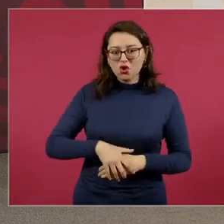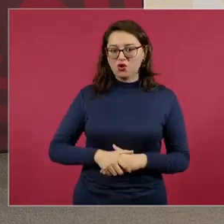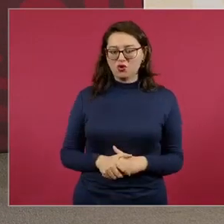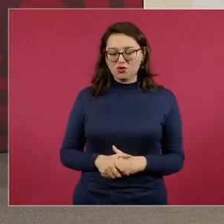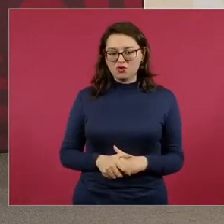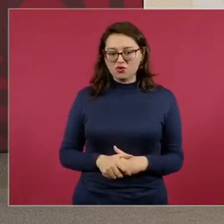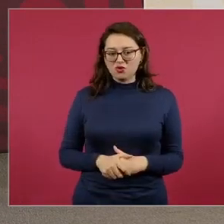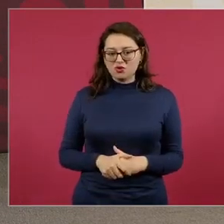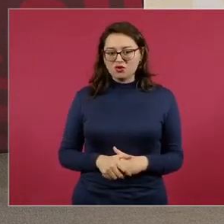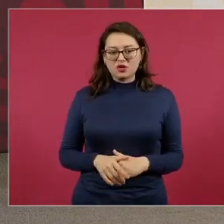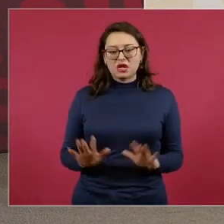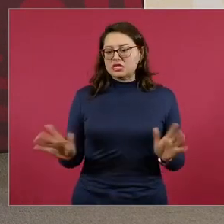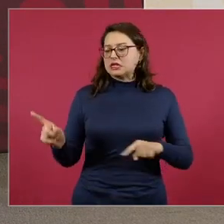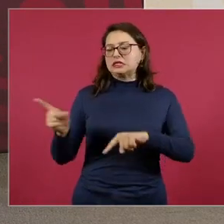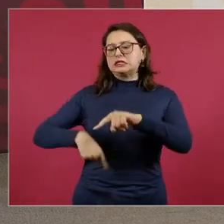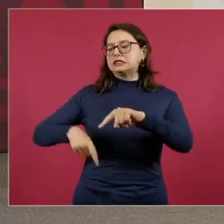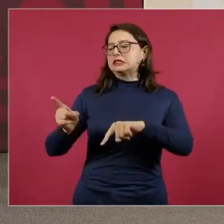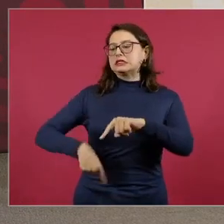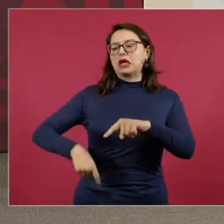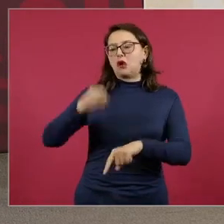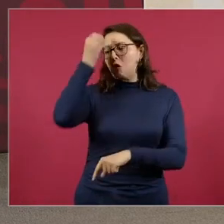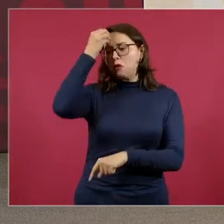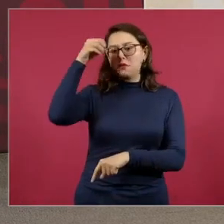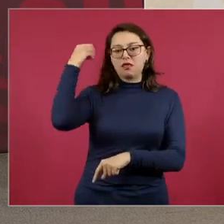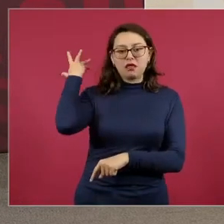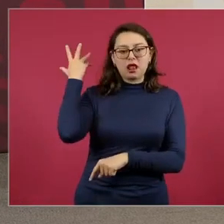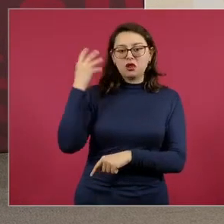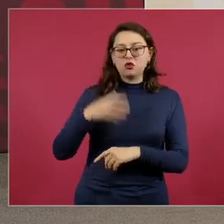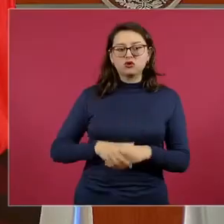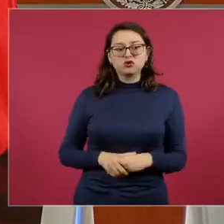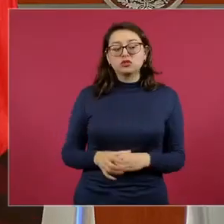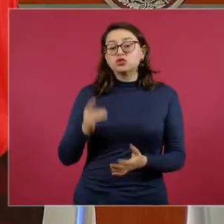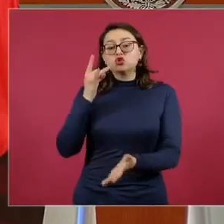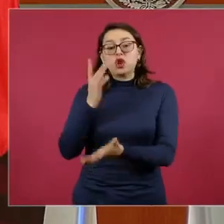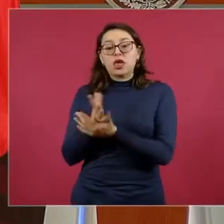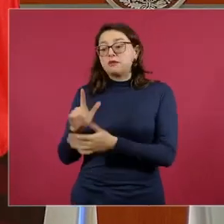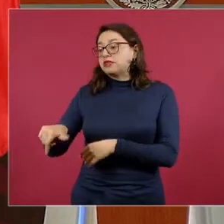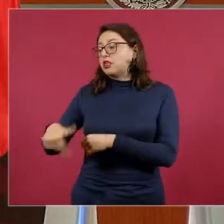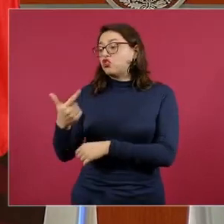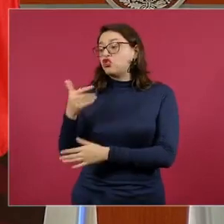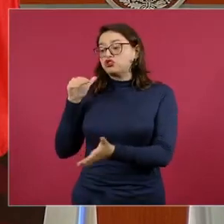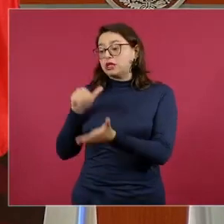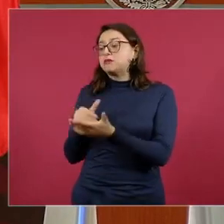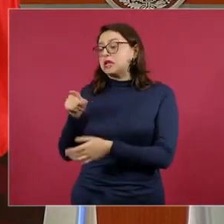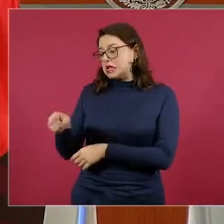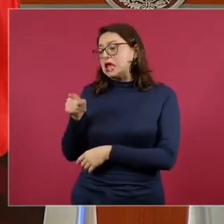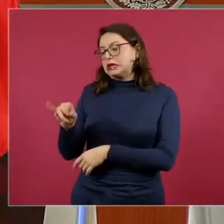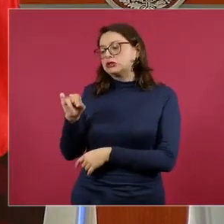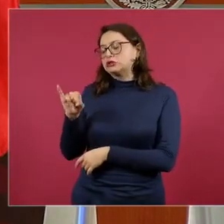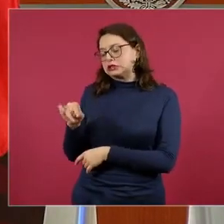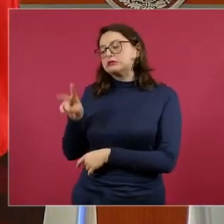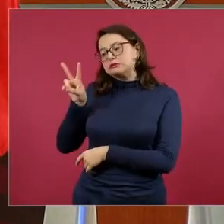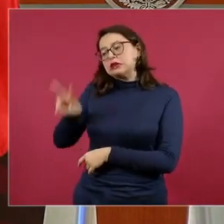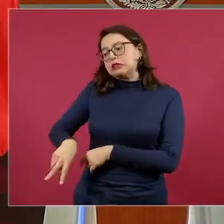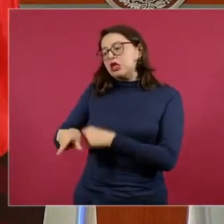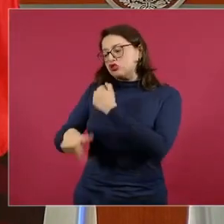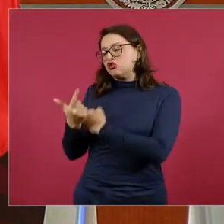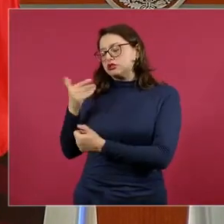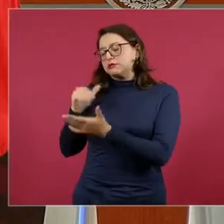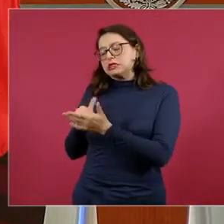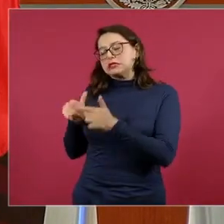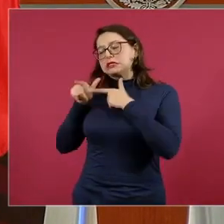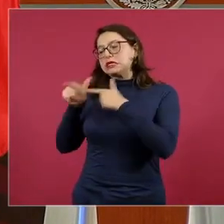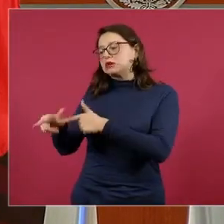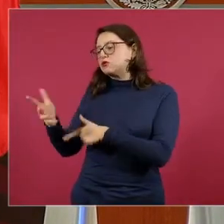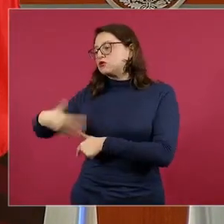ya nos olvidamos de ellos y que solamente estamos reconociendo que hay